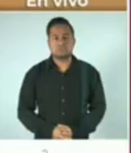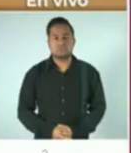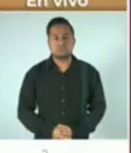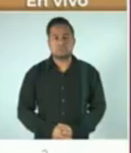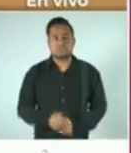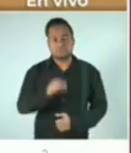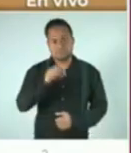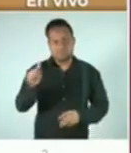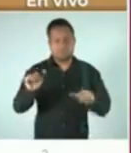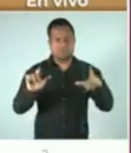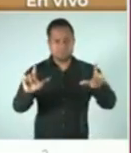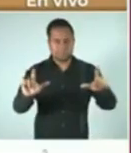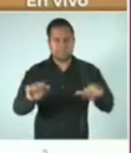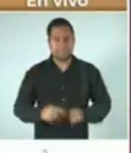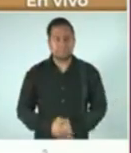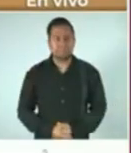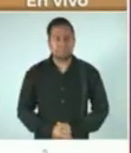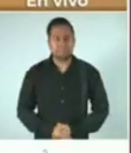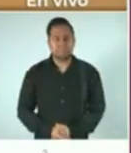Adelante.